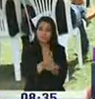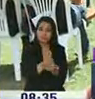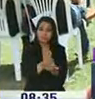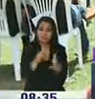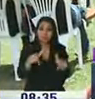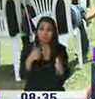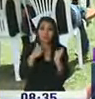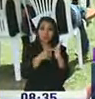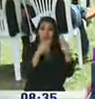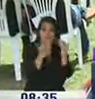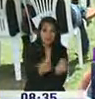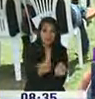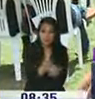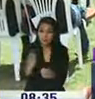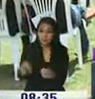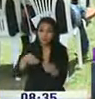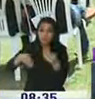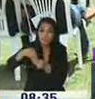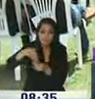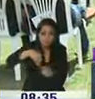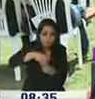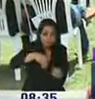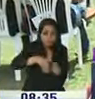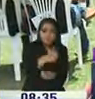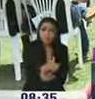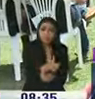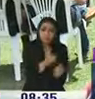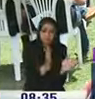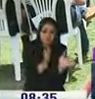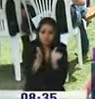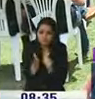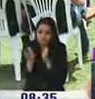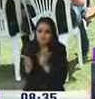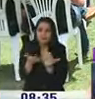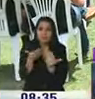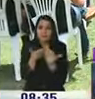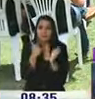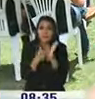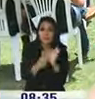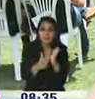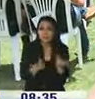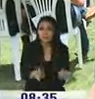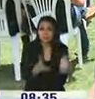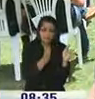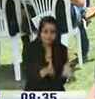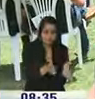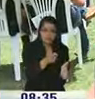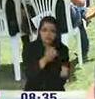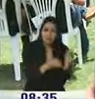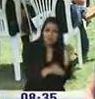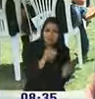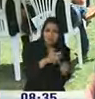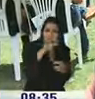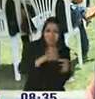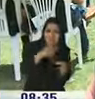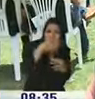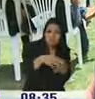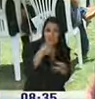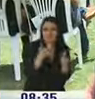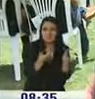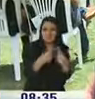en nuestras casas podamos reciclar de forma adecuada y fácil, simplemente dividir lo orgánico con aquello que se